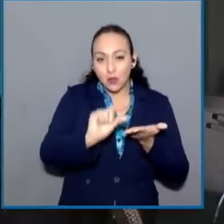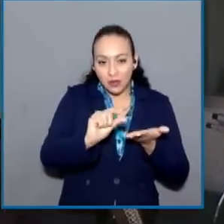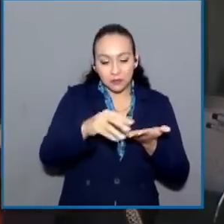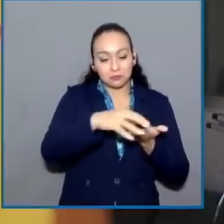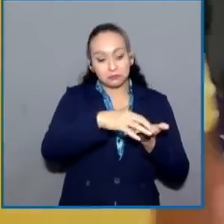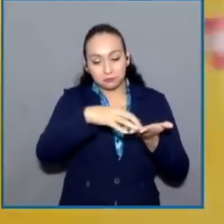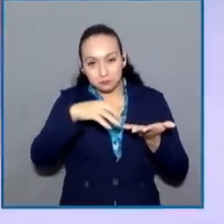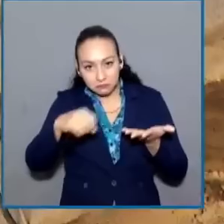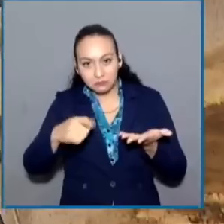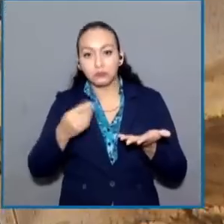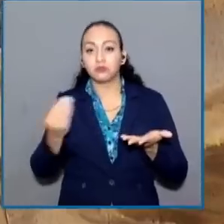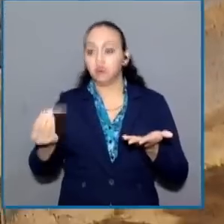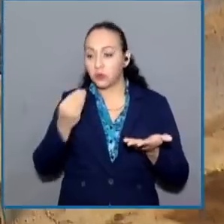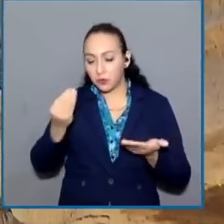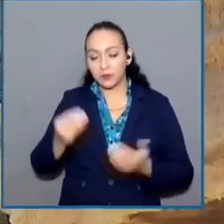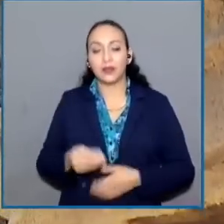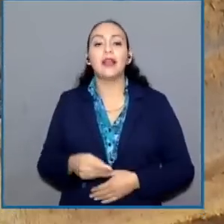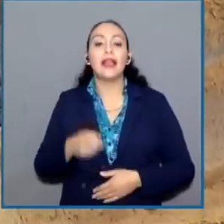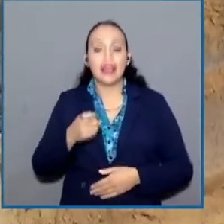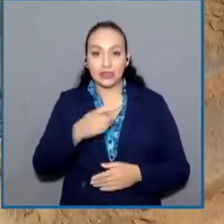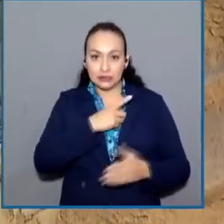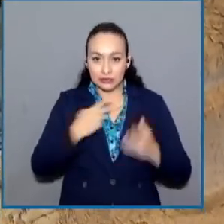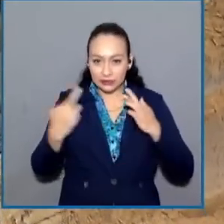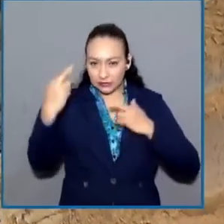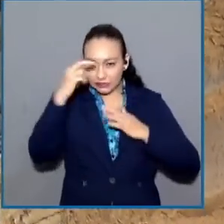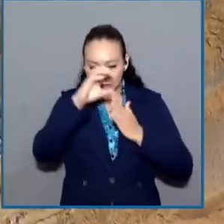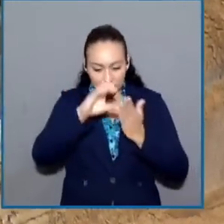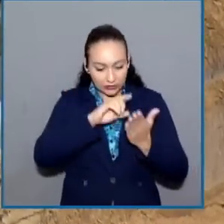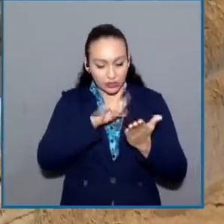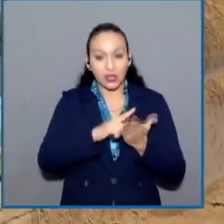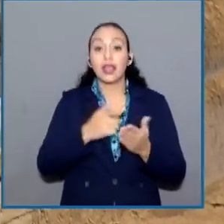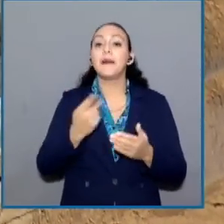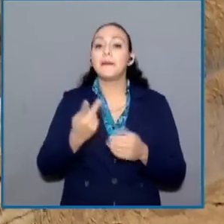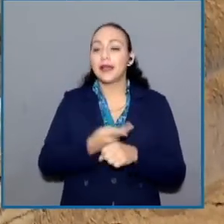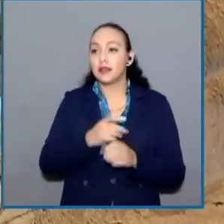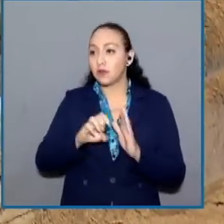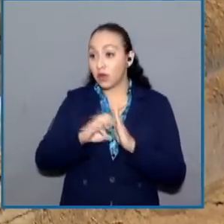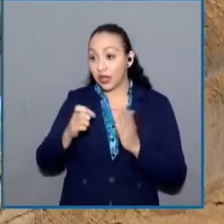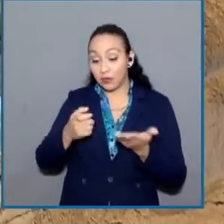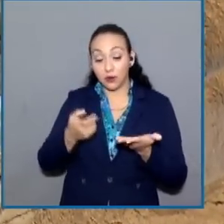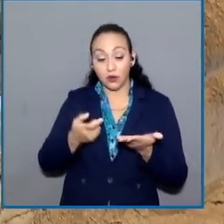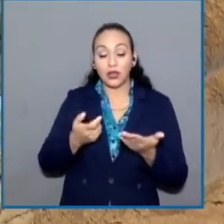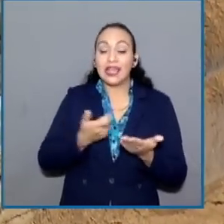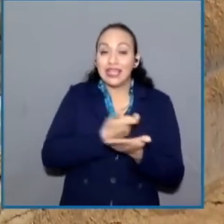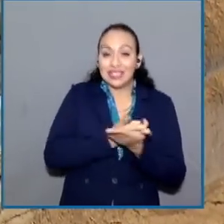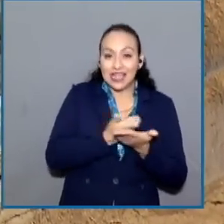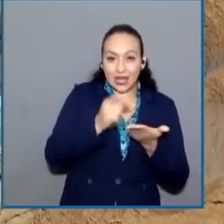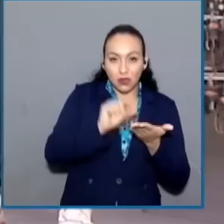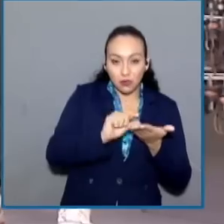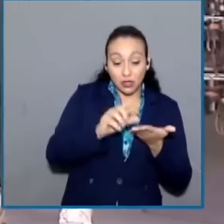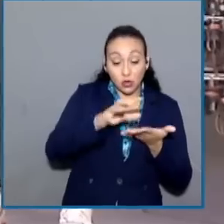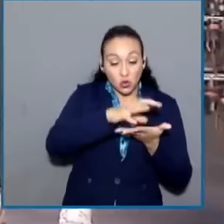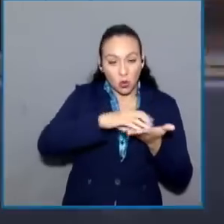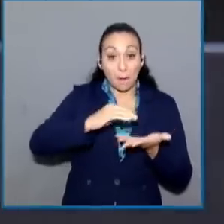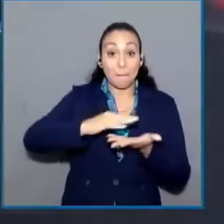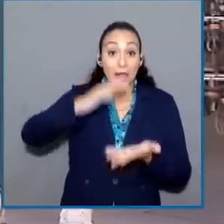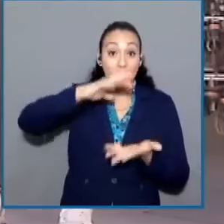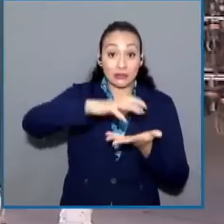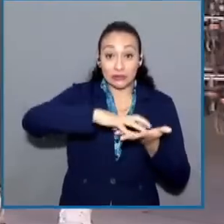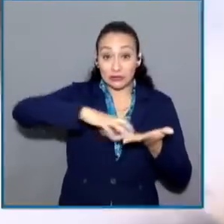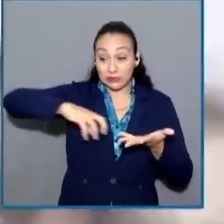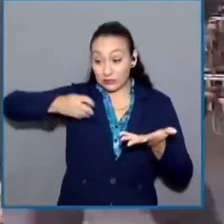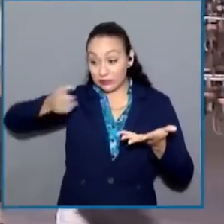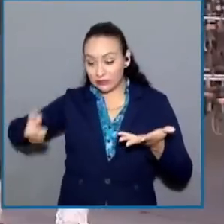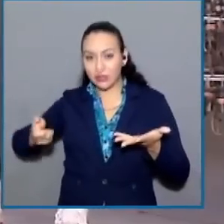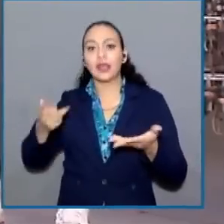debe tomar en cuenta si el incremento a la pensión alimenticia se acordó en salarios mínimos, pues los acreedores también sufren la pérdida